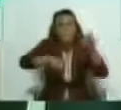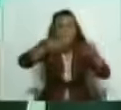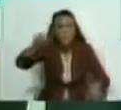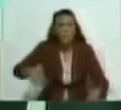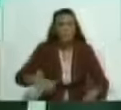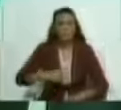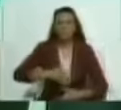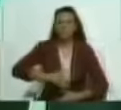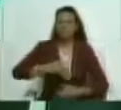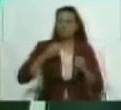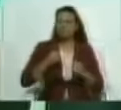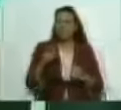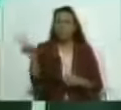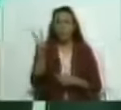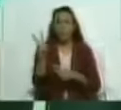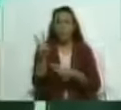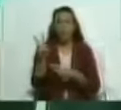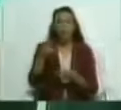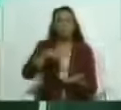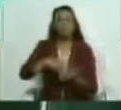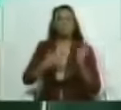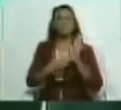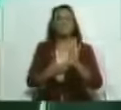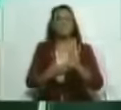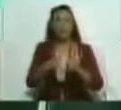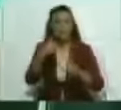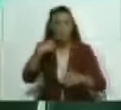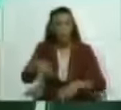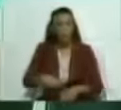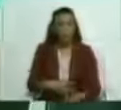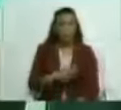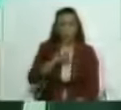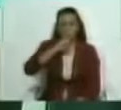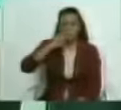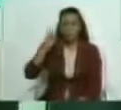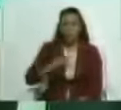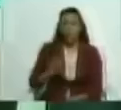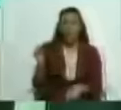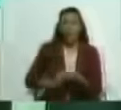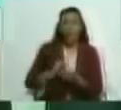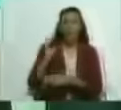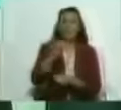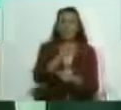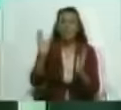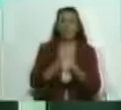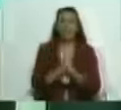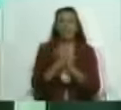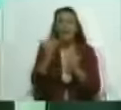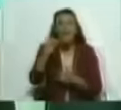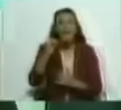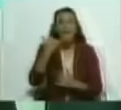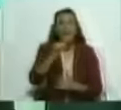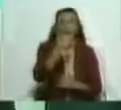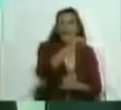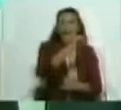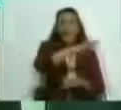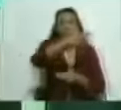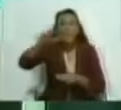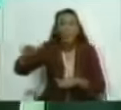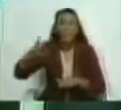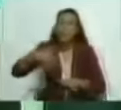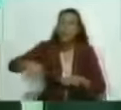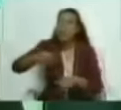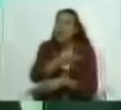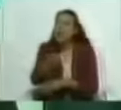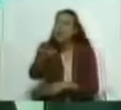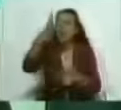se molesta cuando la venezolanidad se pone de manifiesto. Hay gente que se molesta cuando vamos ahora a la Semana Santa. Y entonces yo me voy a un